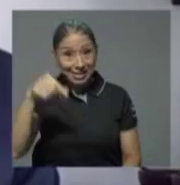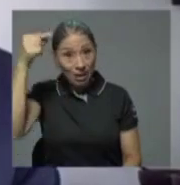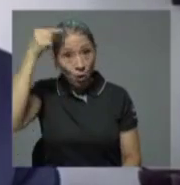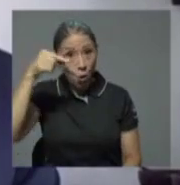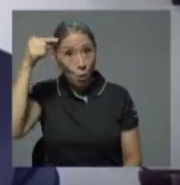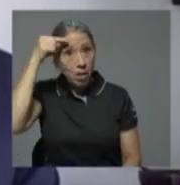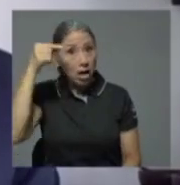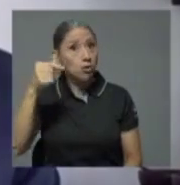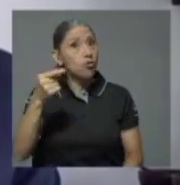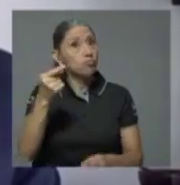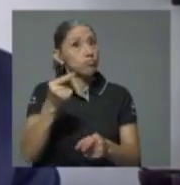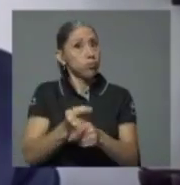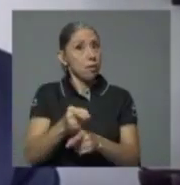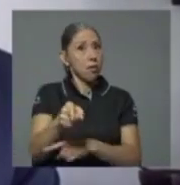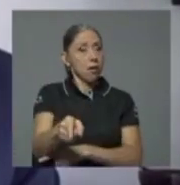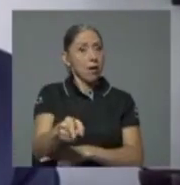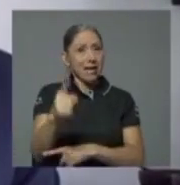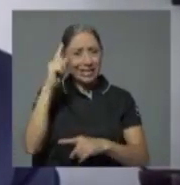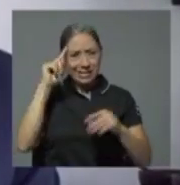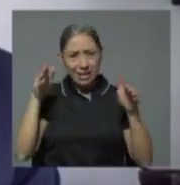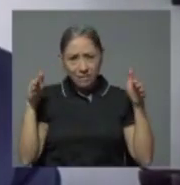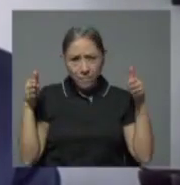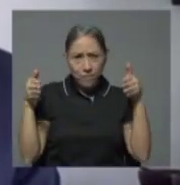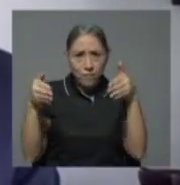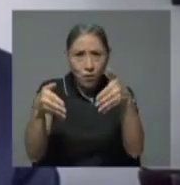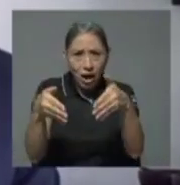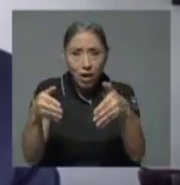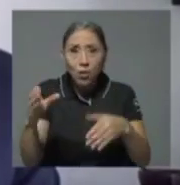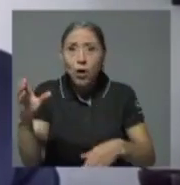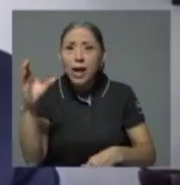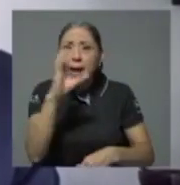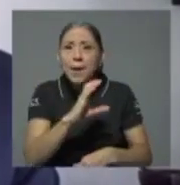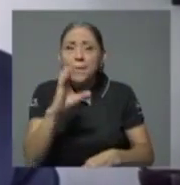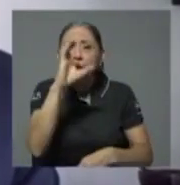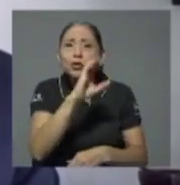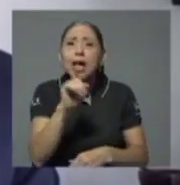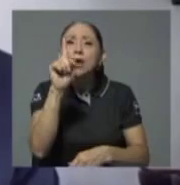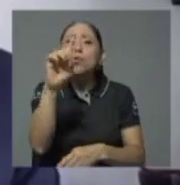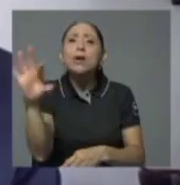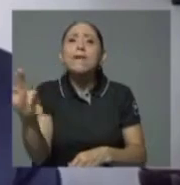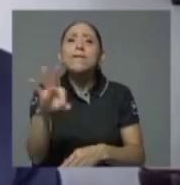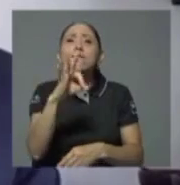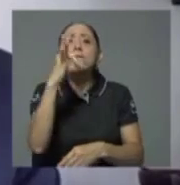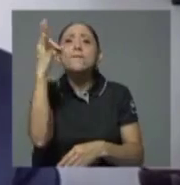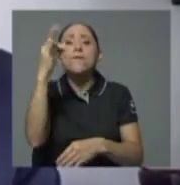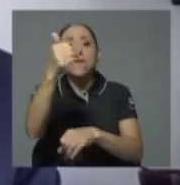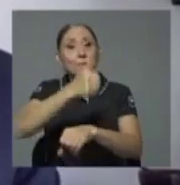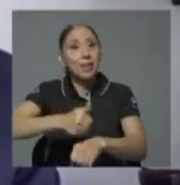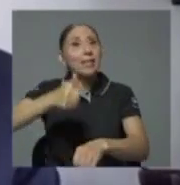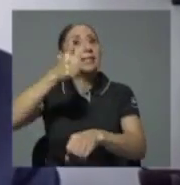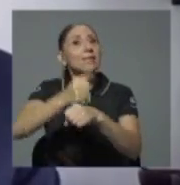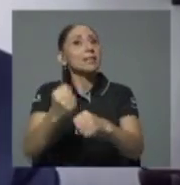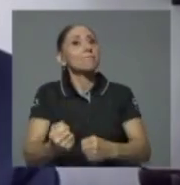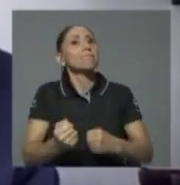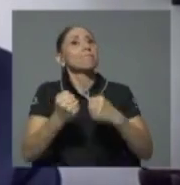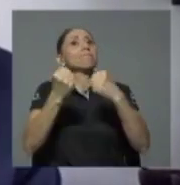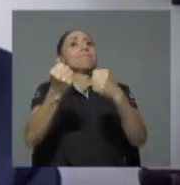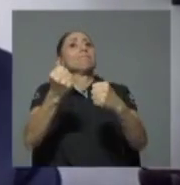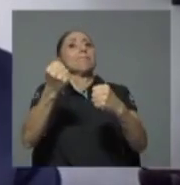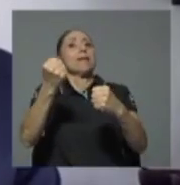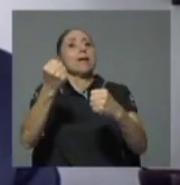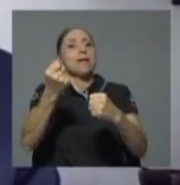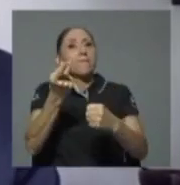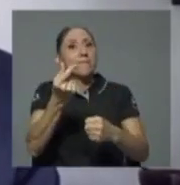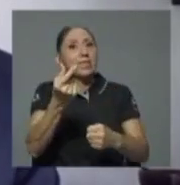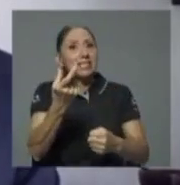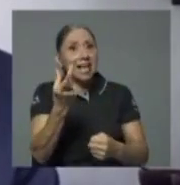ha enfocado en buscar una ruta de consolidación fiscal, porque tenemos un problema serio,